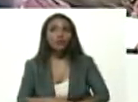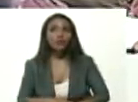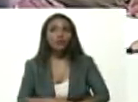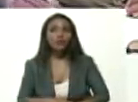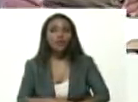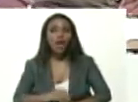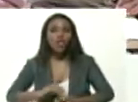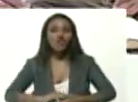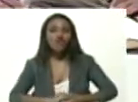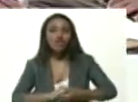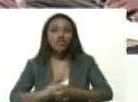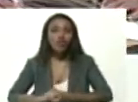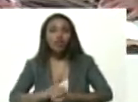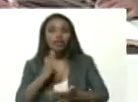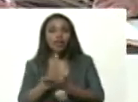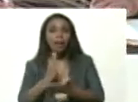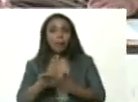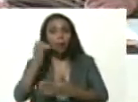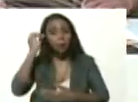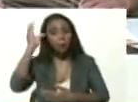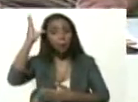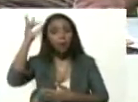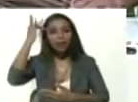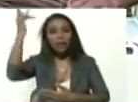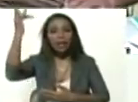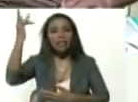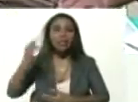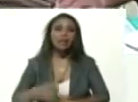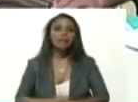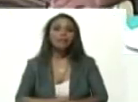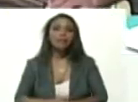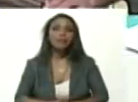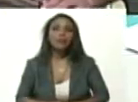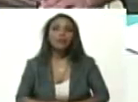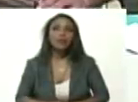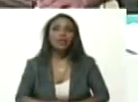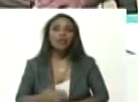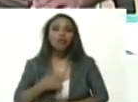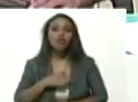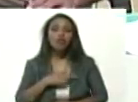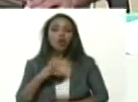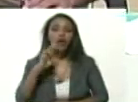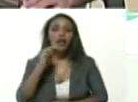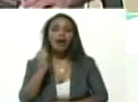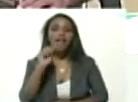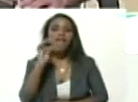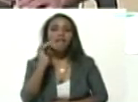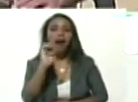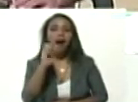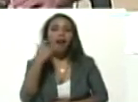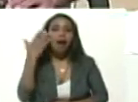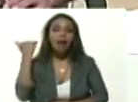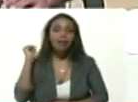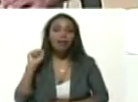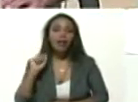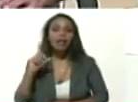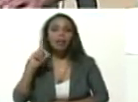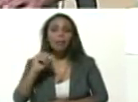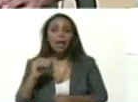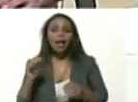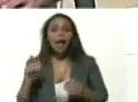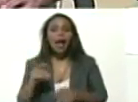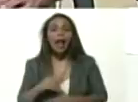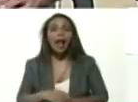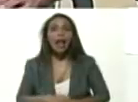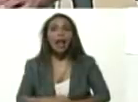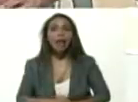trujillanos siempre dan sabios. Rafael Rangel, nuestro santísimo doctor José Gregorio Hernández, santo